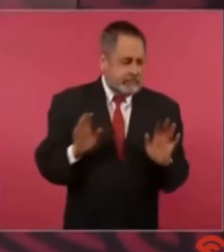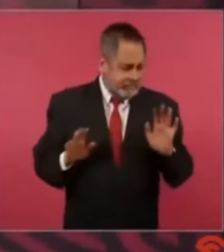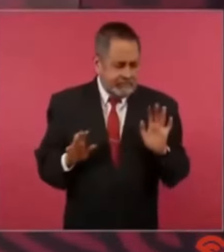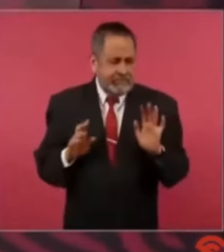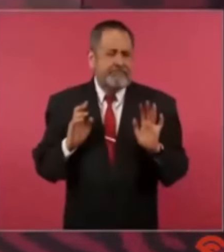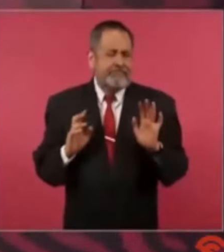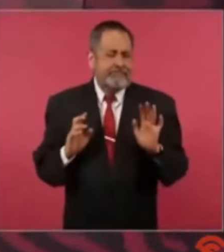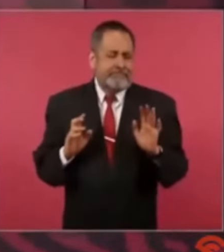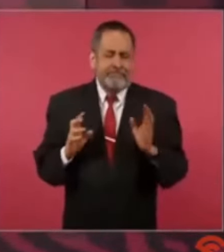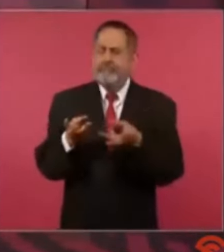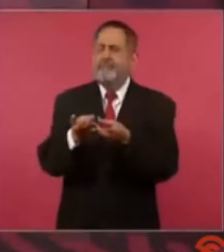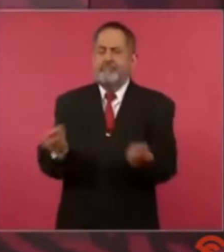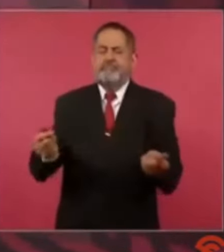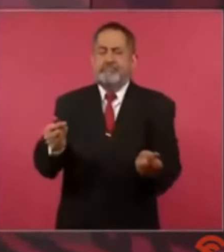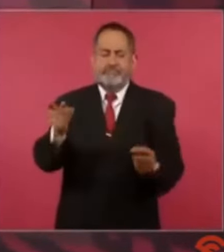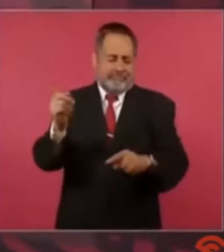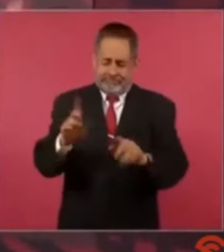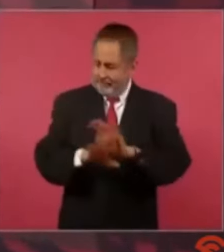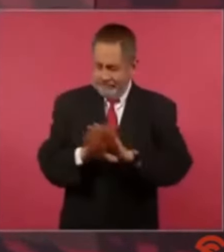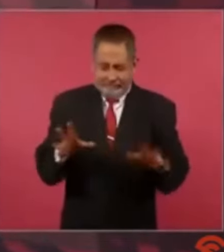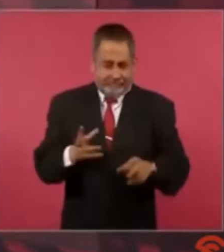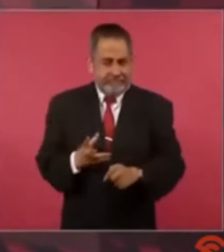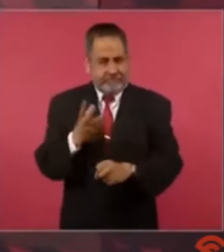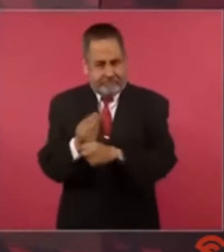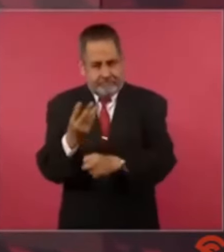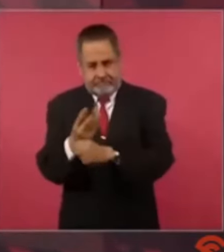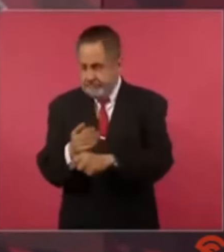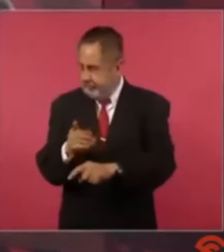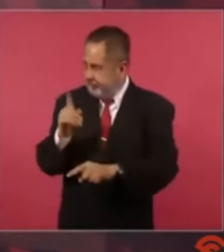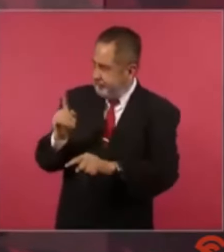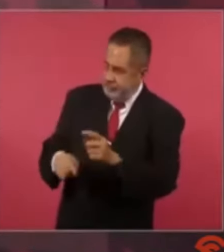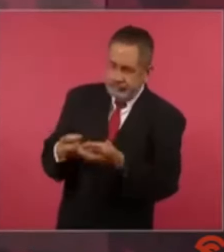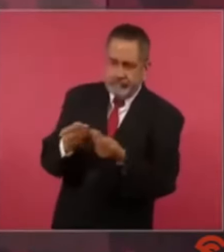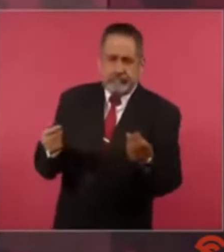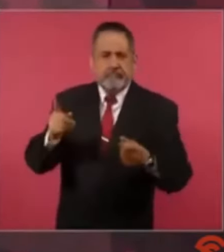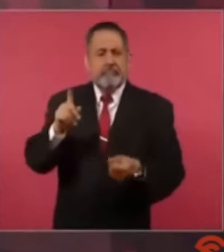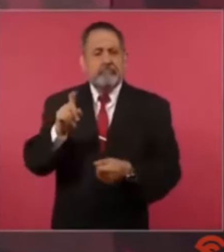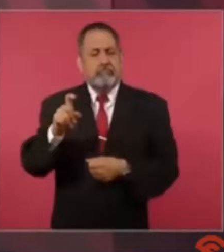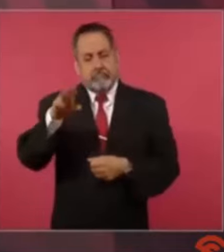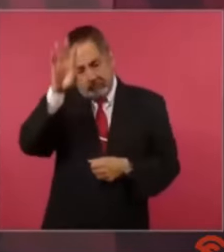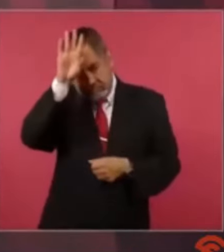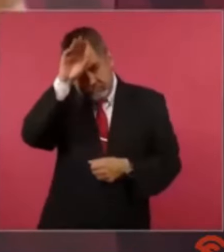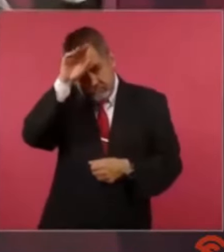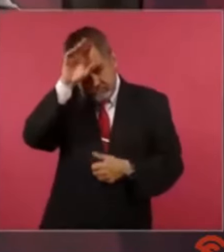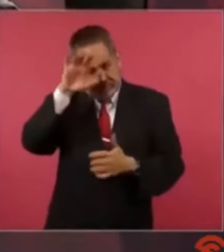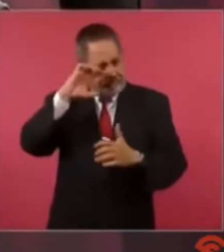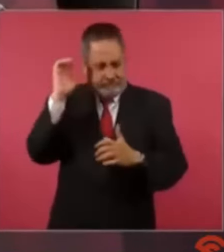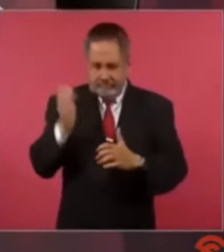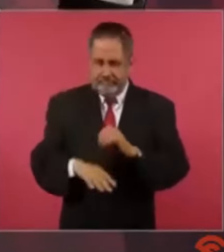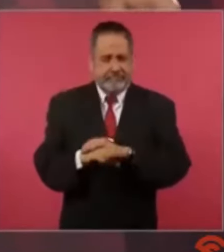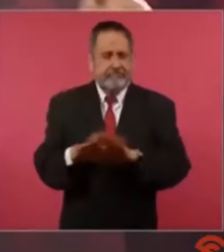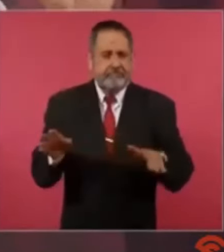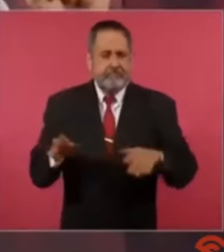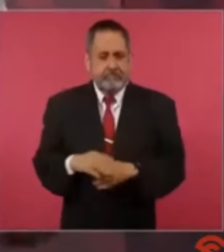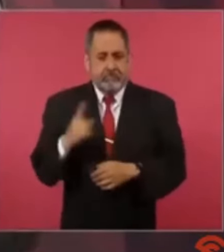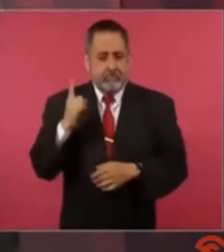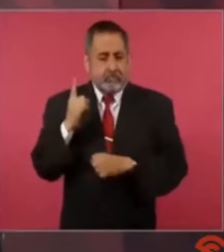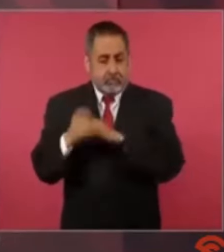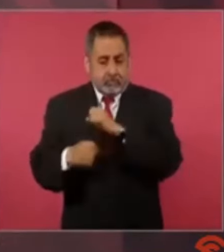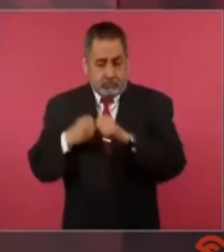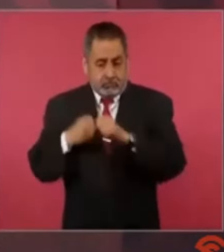resolvió el problema del agua en Monterrey. Lo resolvimos en un